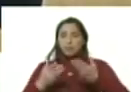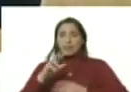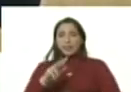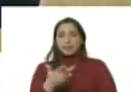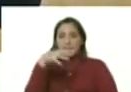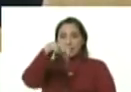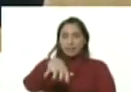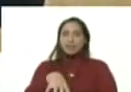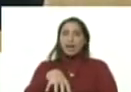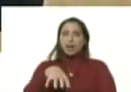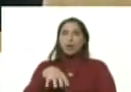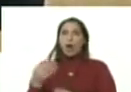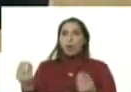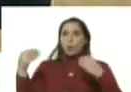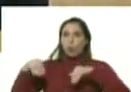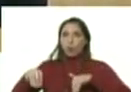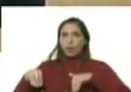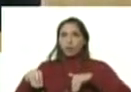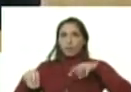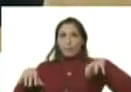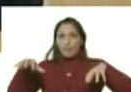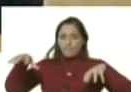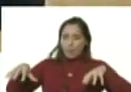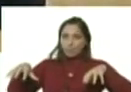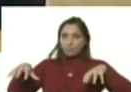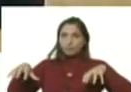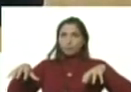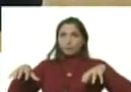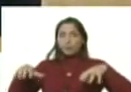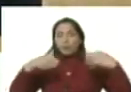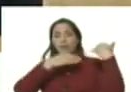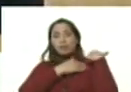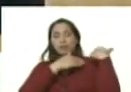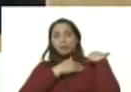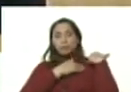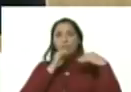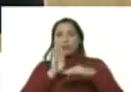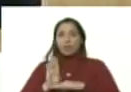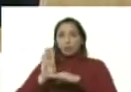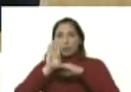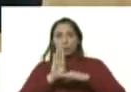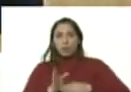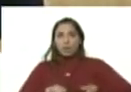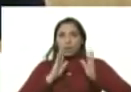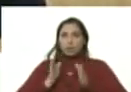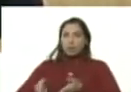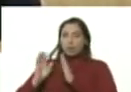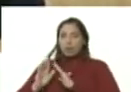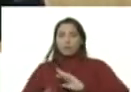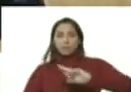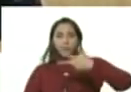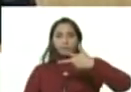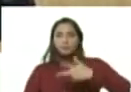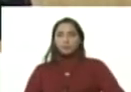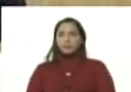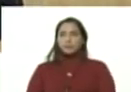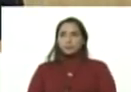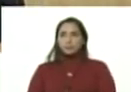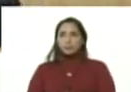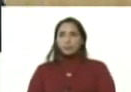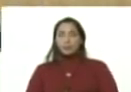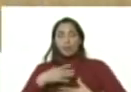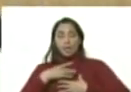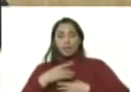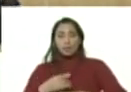con el consentimiento de las partes la responsabilidad del cuidado de los edificios, y el literal C, que es los intereses